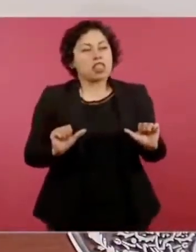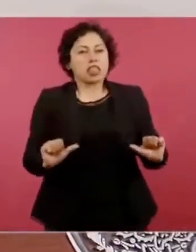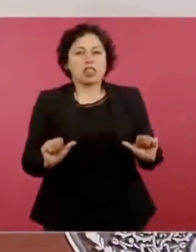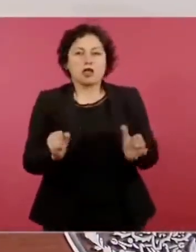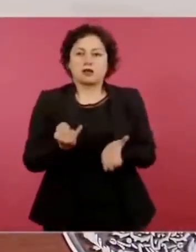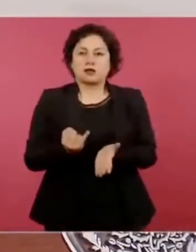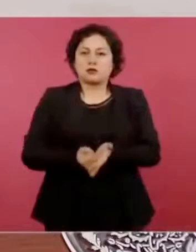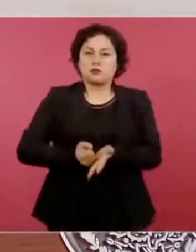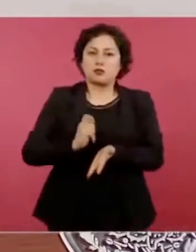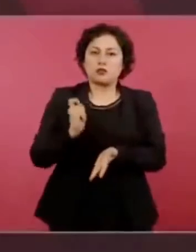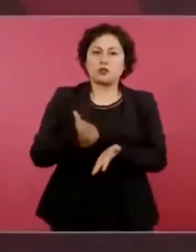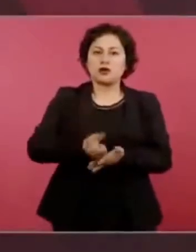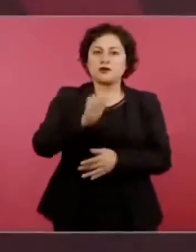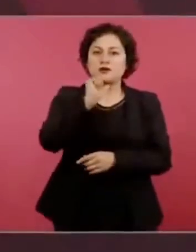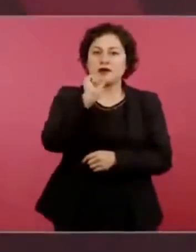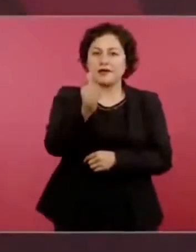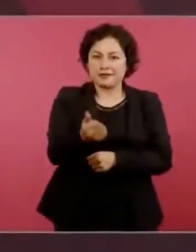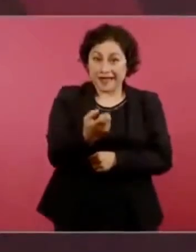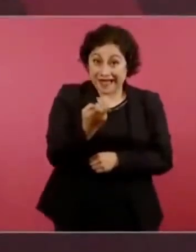se mantuvo